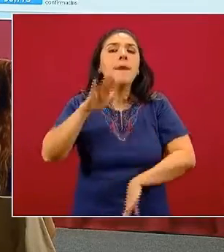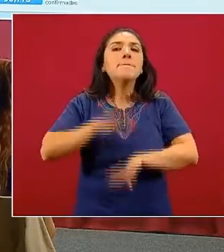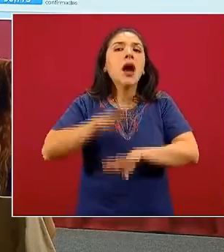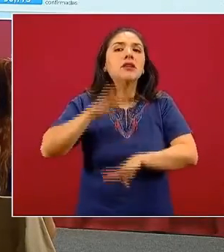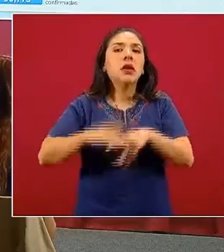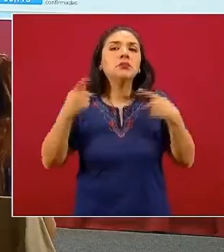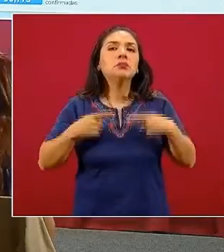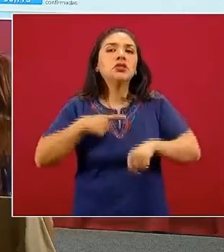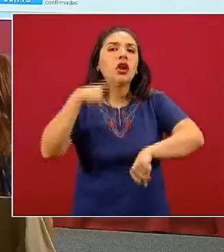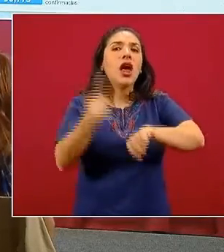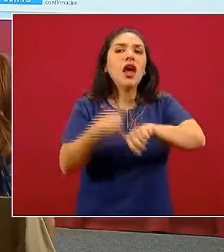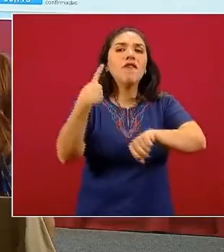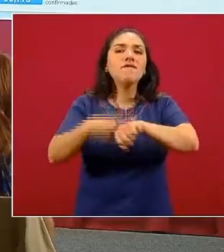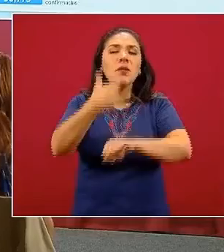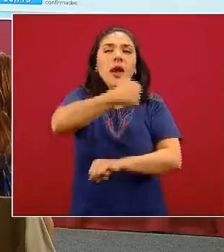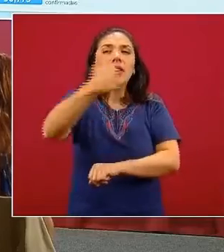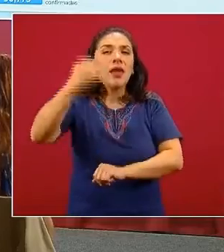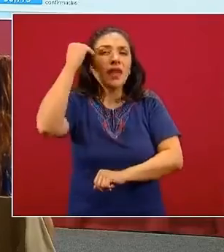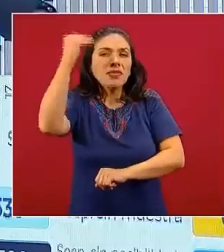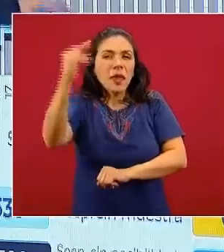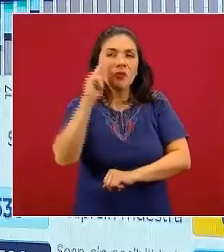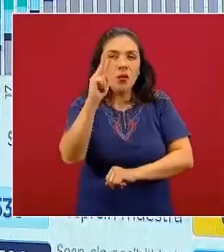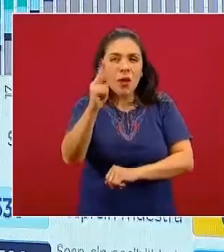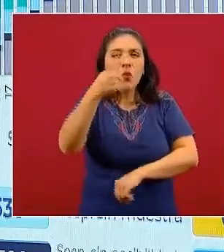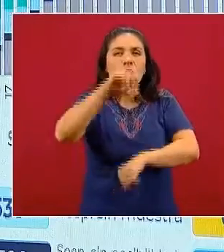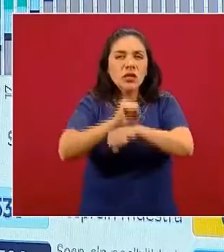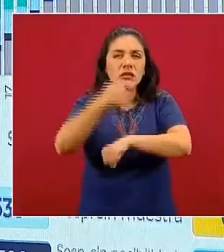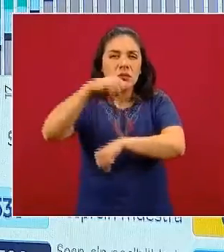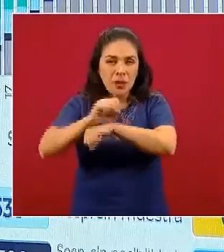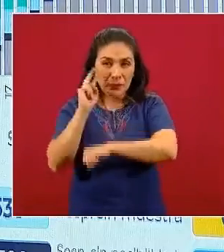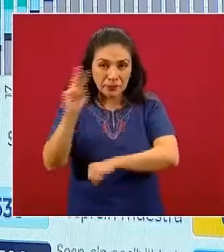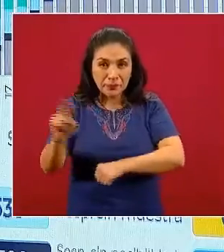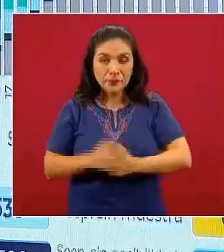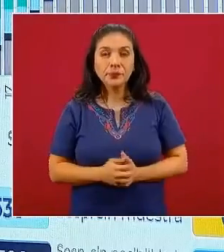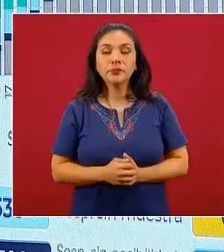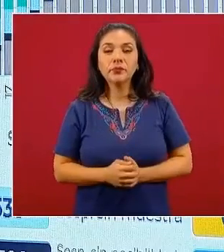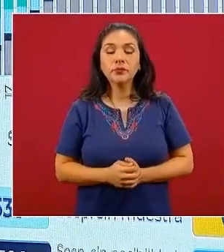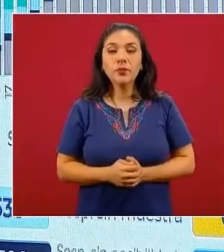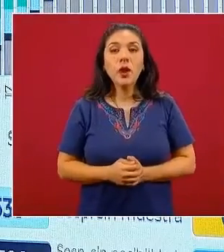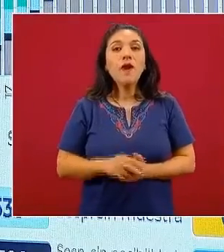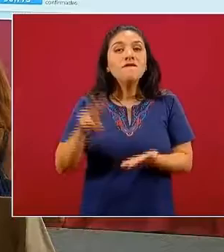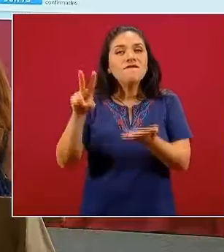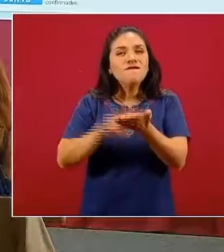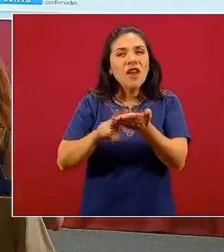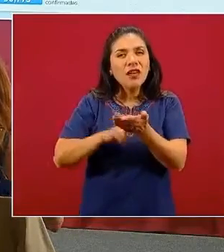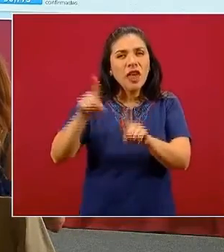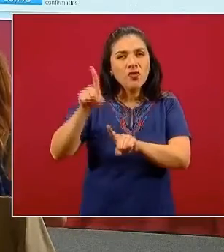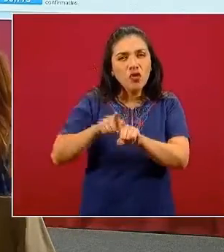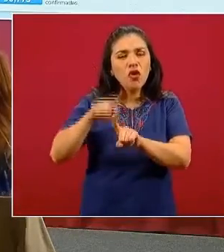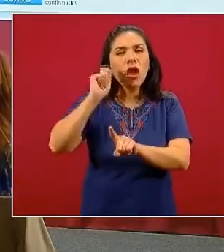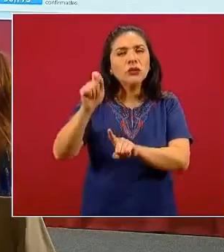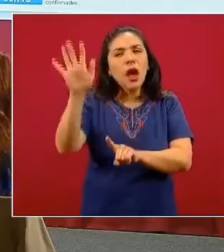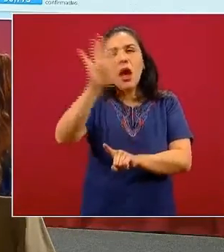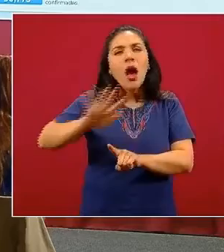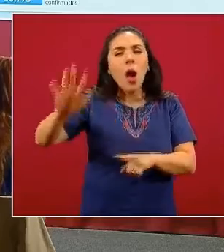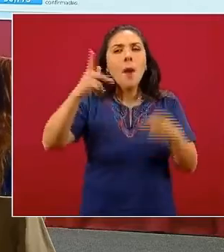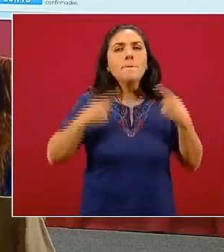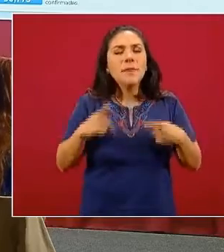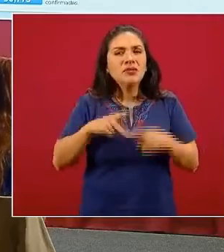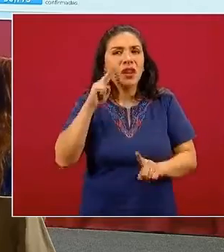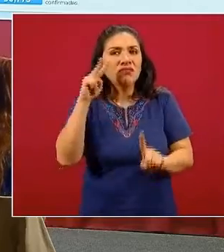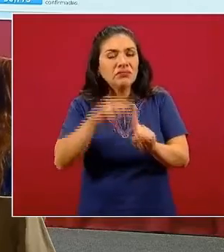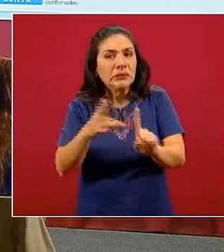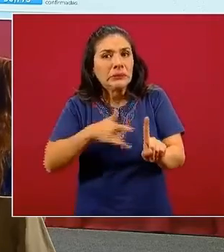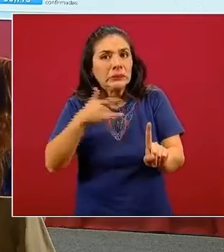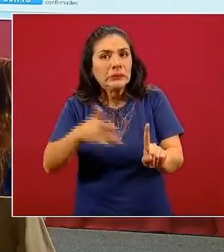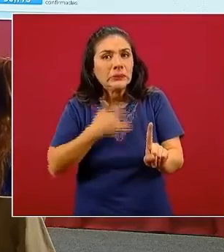semana particular en la que está localizada la columna. La zona verde son la suma de personas que tuvieron los síntomas